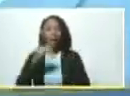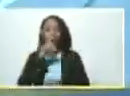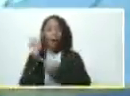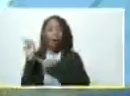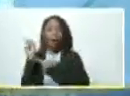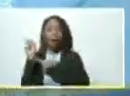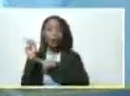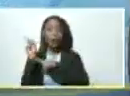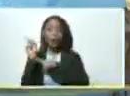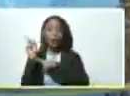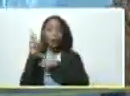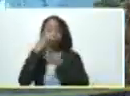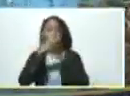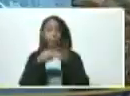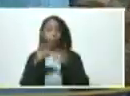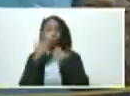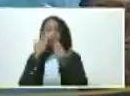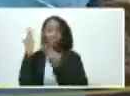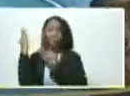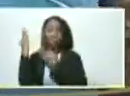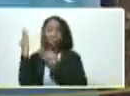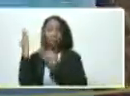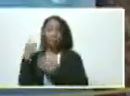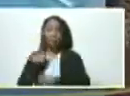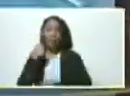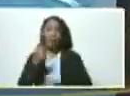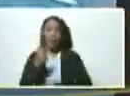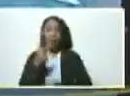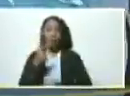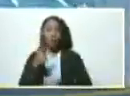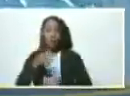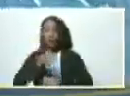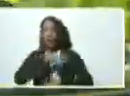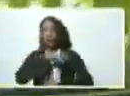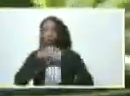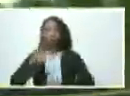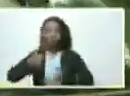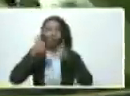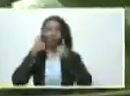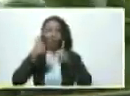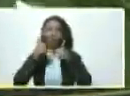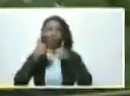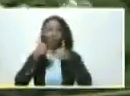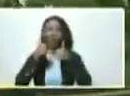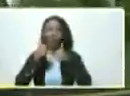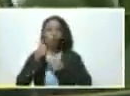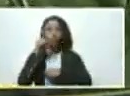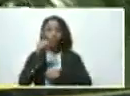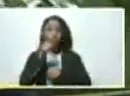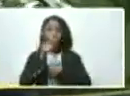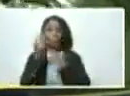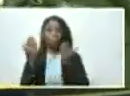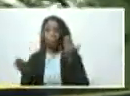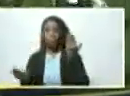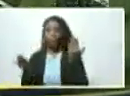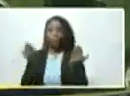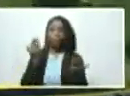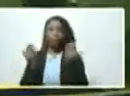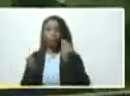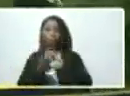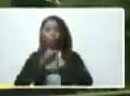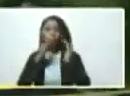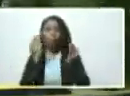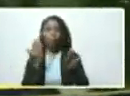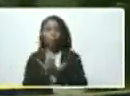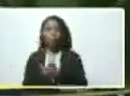se ve, fresco. Yo diría, fresco y de la máxima calidad. Mm. Cuando tú lo comparas con la calidad mundial,